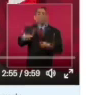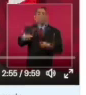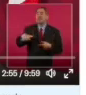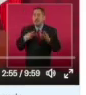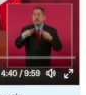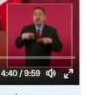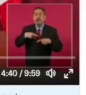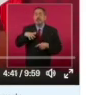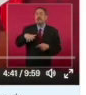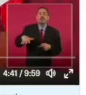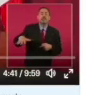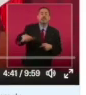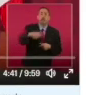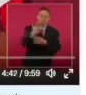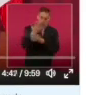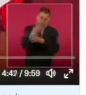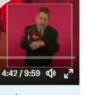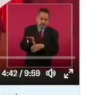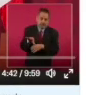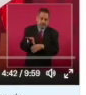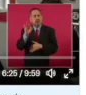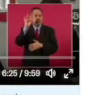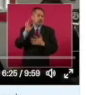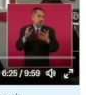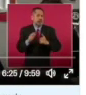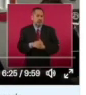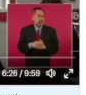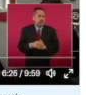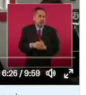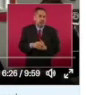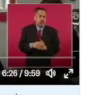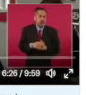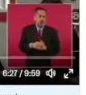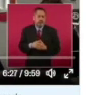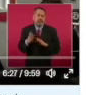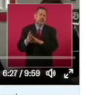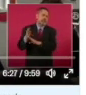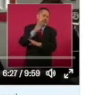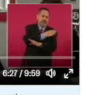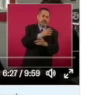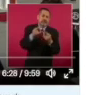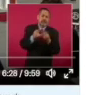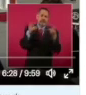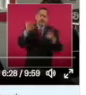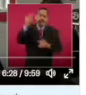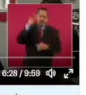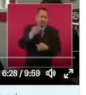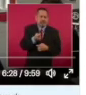Eso es lo que dice, electos por el pueblo. Carlos, en la historia.